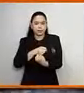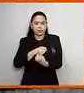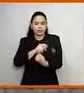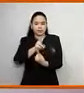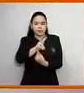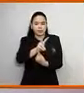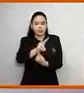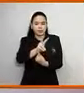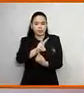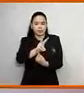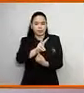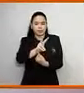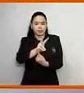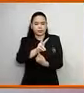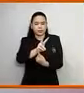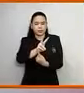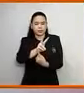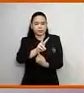2. Segundo dígito.